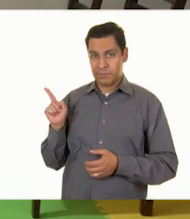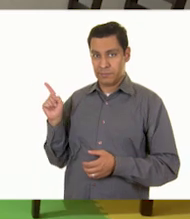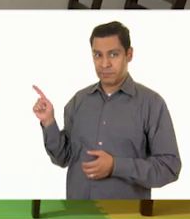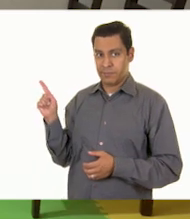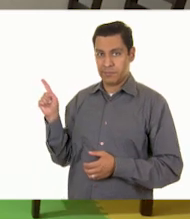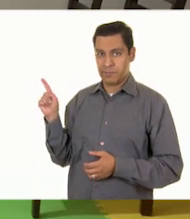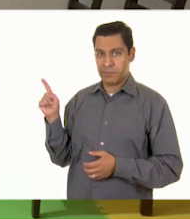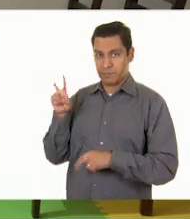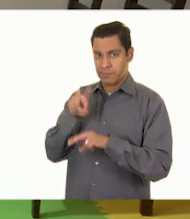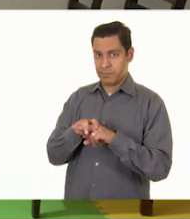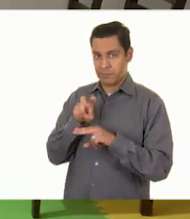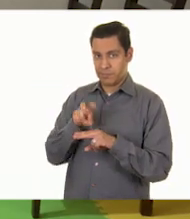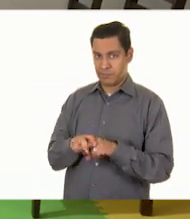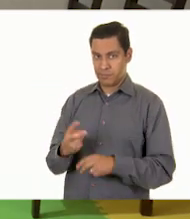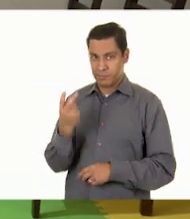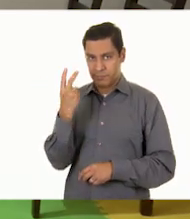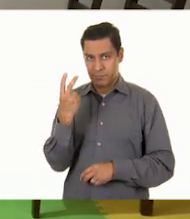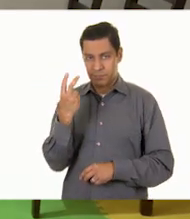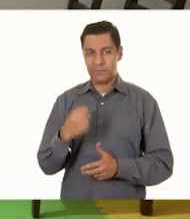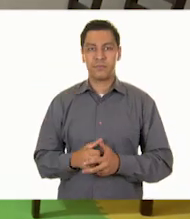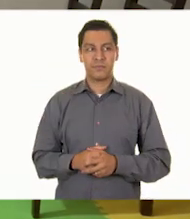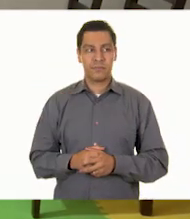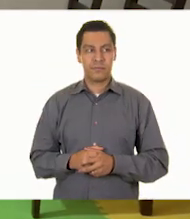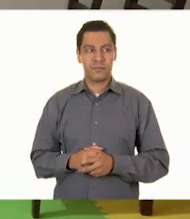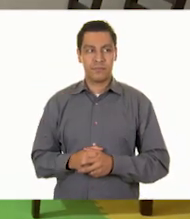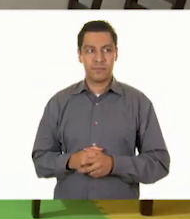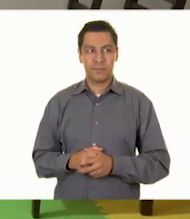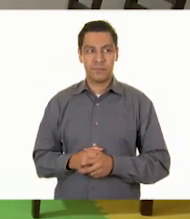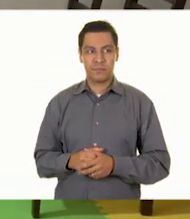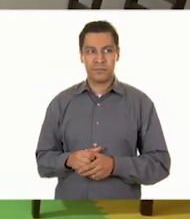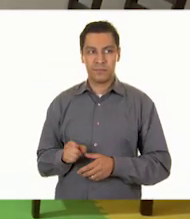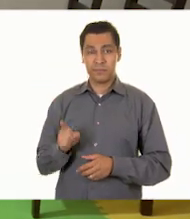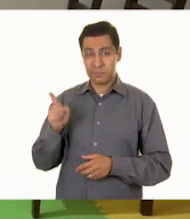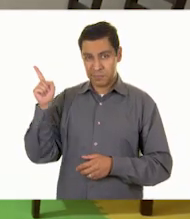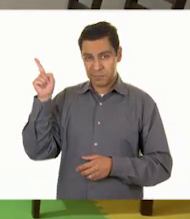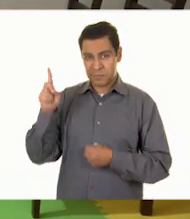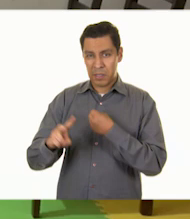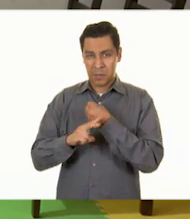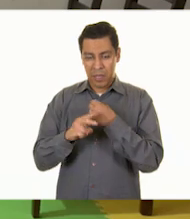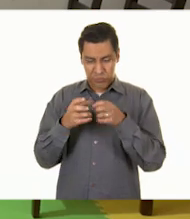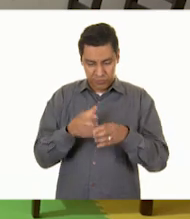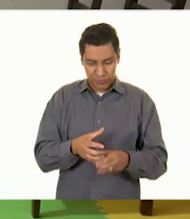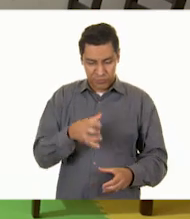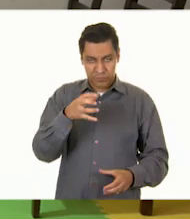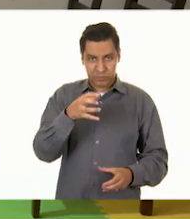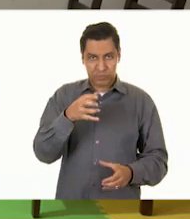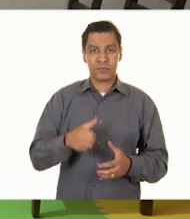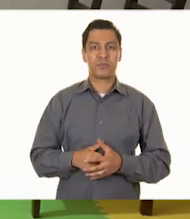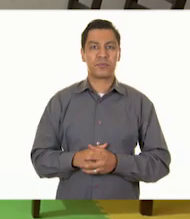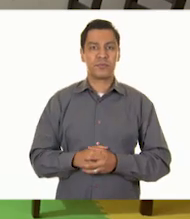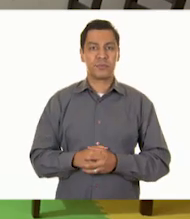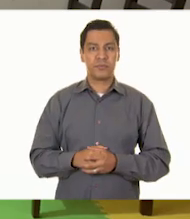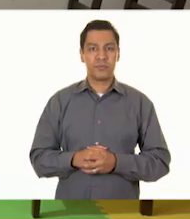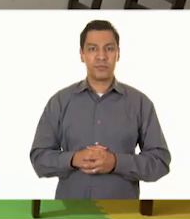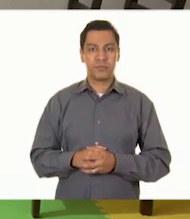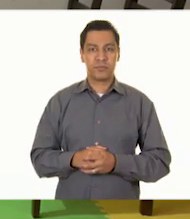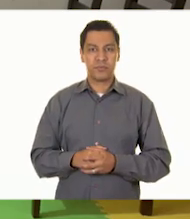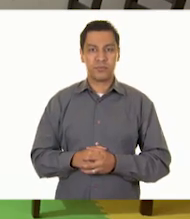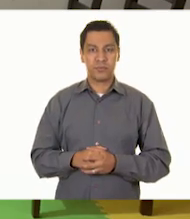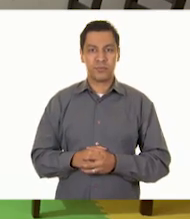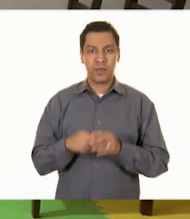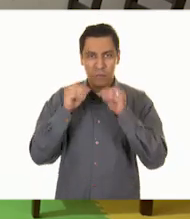que tengas en casa unos botes de yogur o vasos de plástico unos